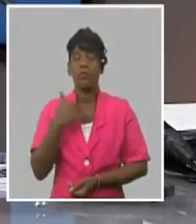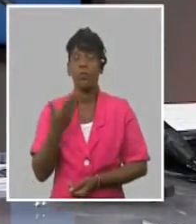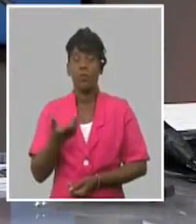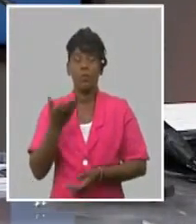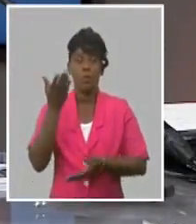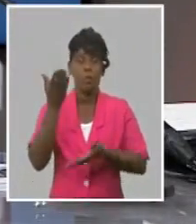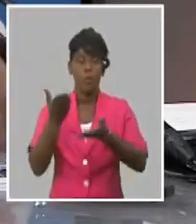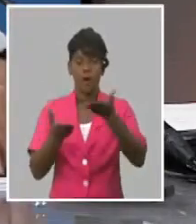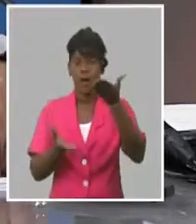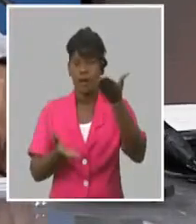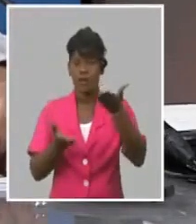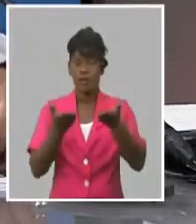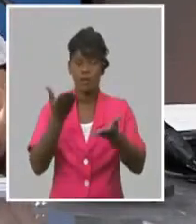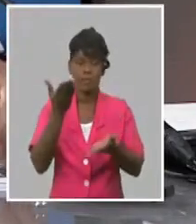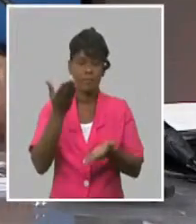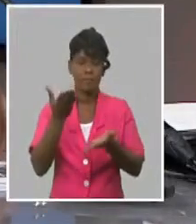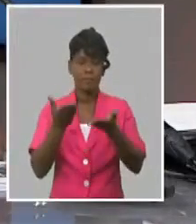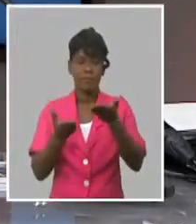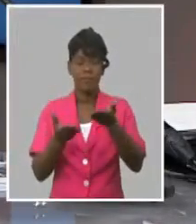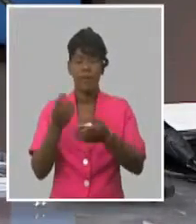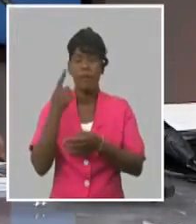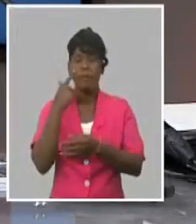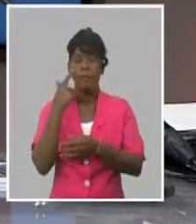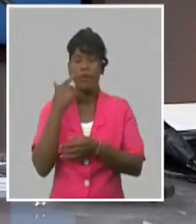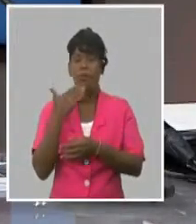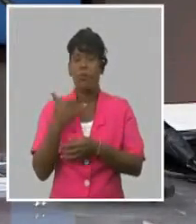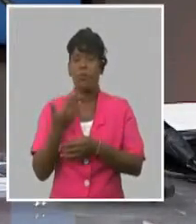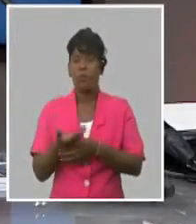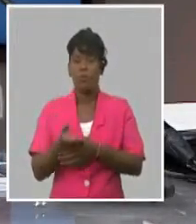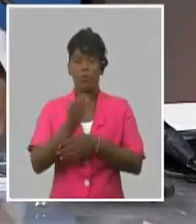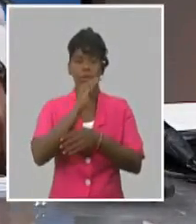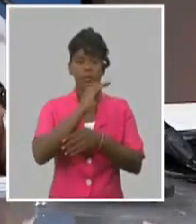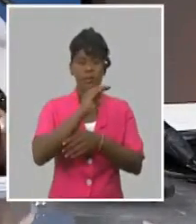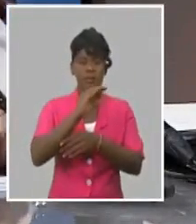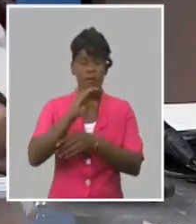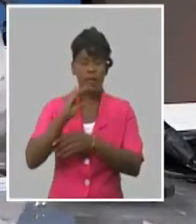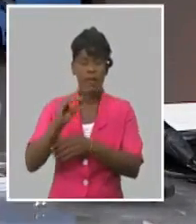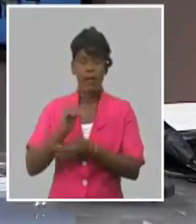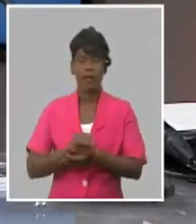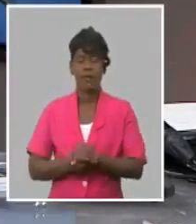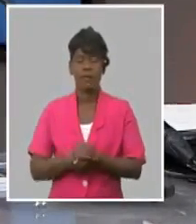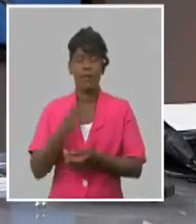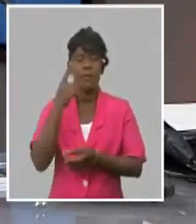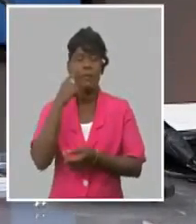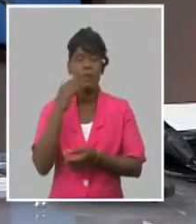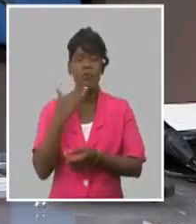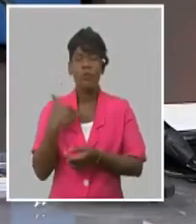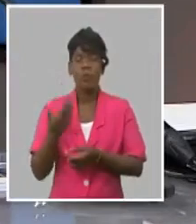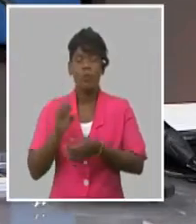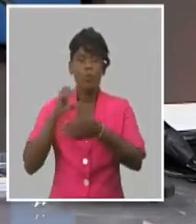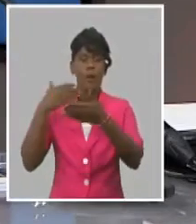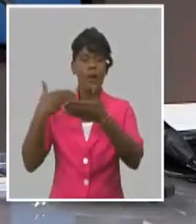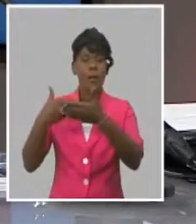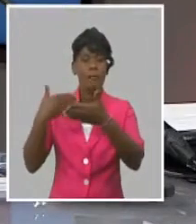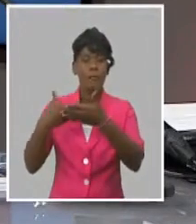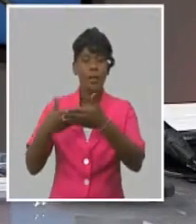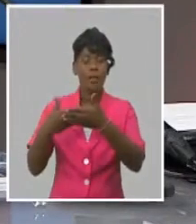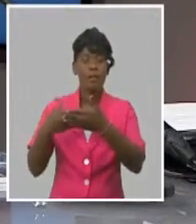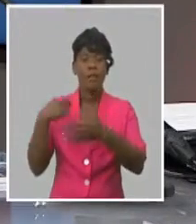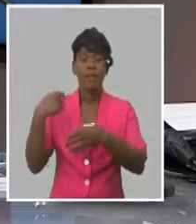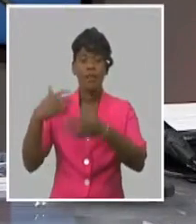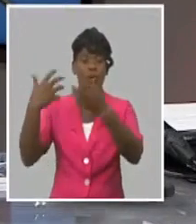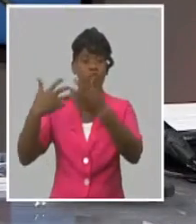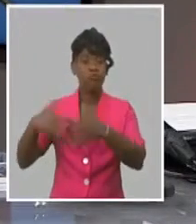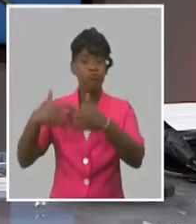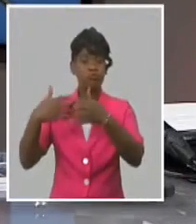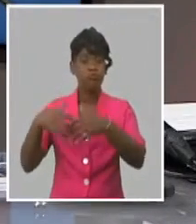macroeconómicos, tenemos que reducir los déficits presupuestarios, tenemos que hacer que el sistema empresarial sea más eficiente,